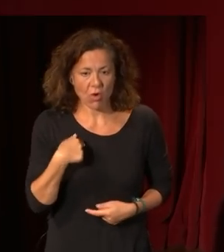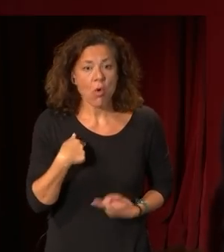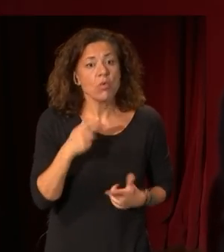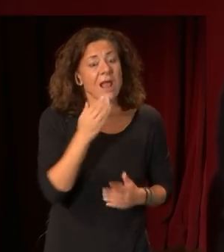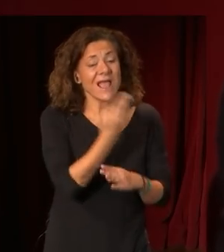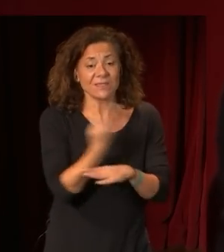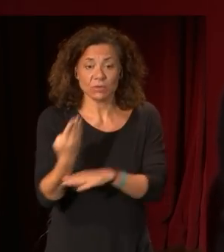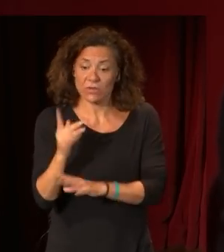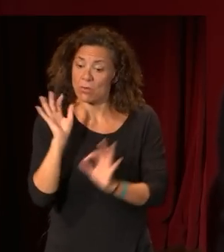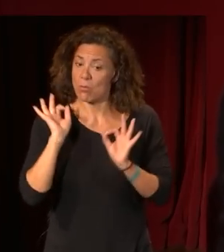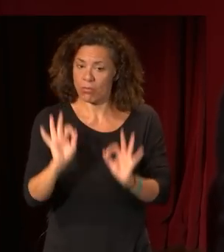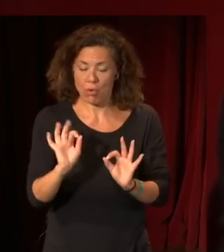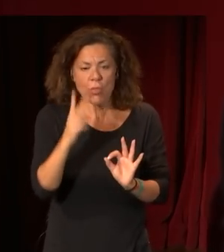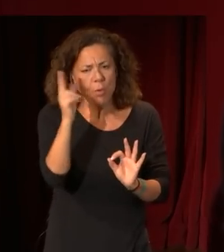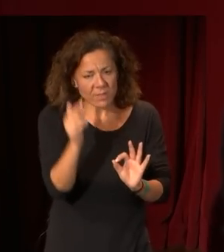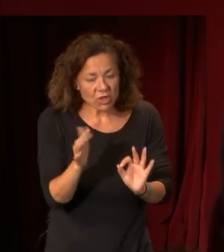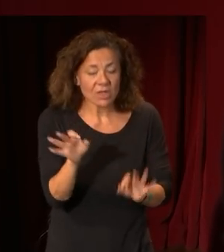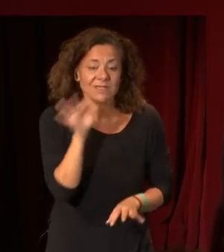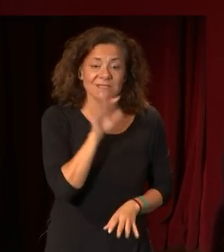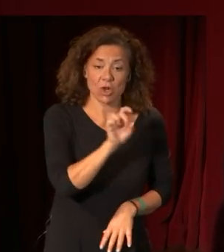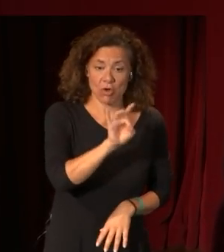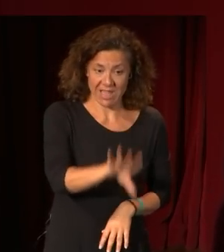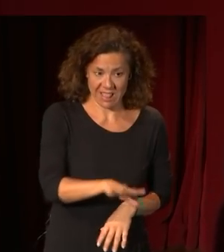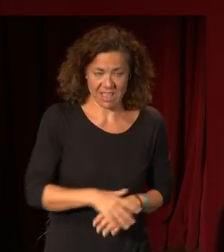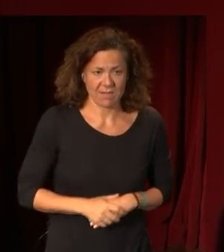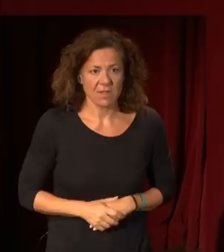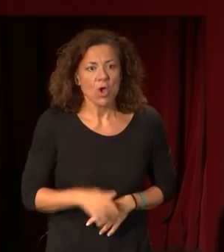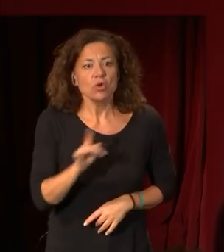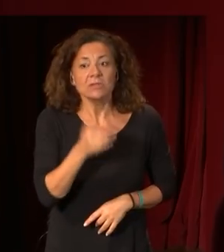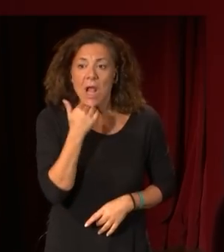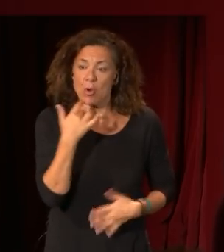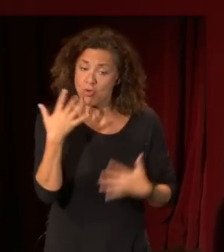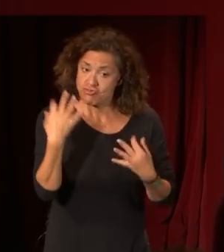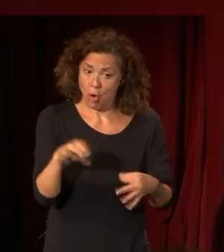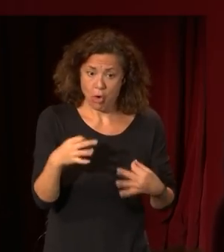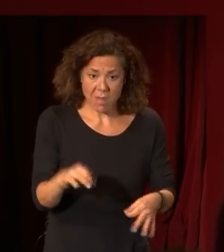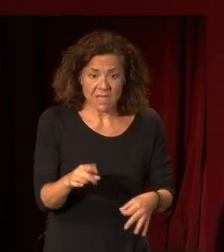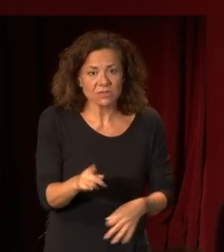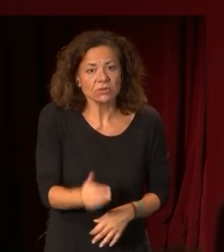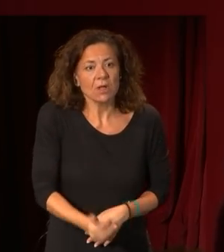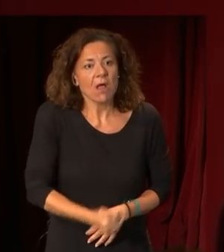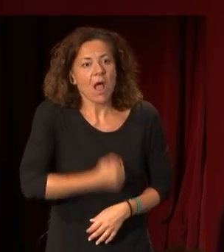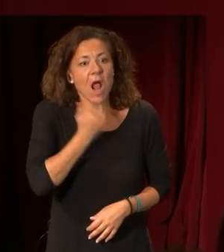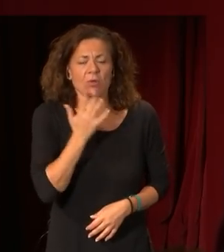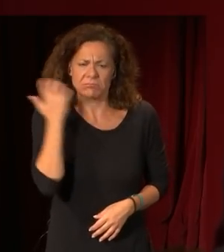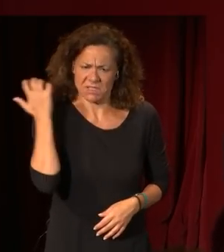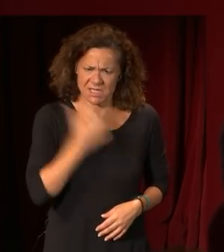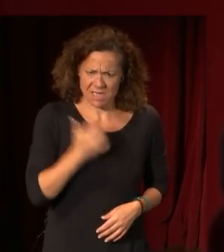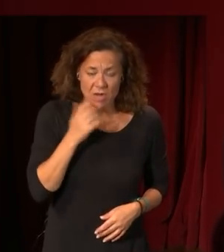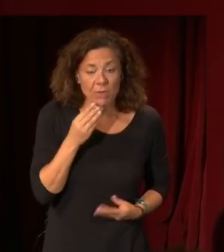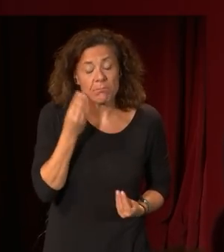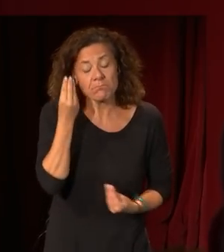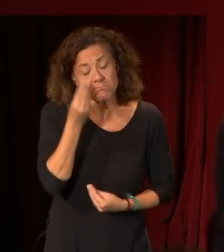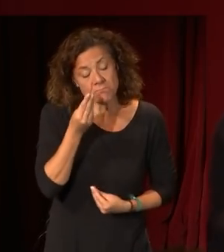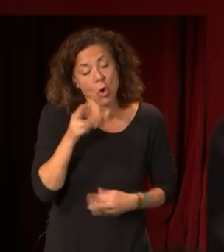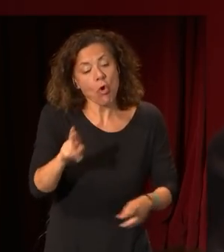dedicada a un pintor del siglo 15 que no era un elemento común sino casi es una rareza que esperemos que pueda tener